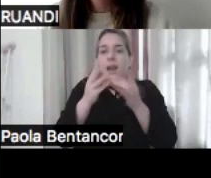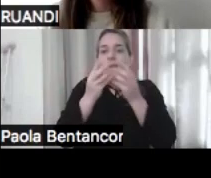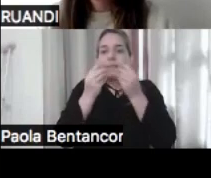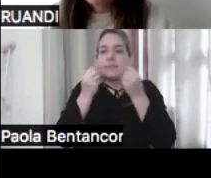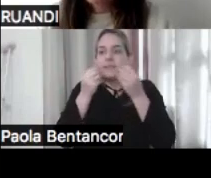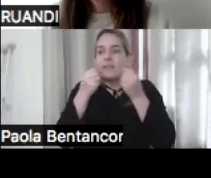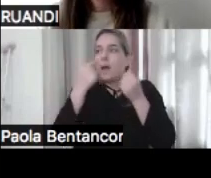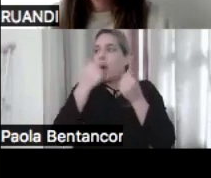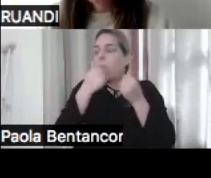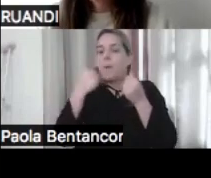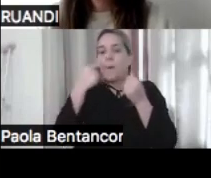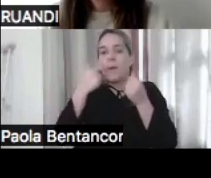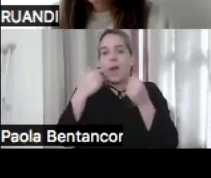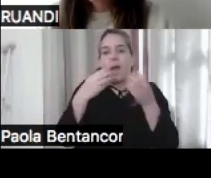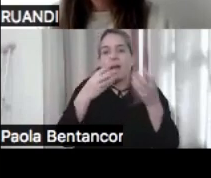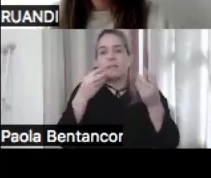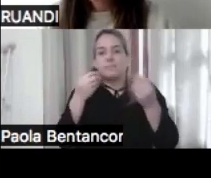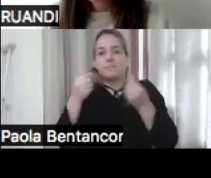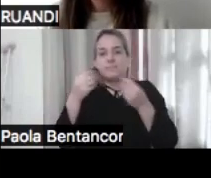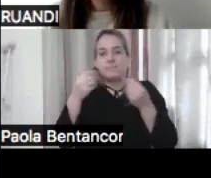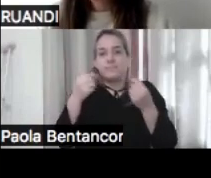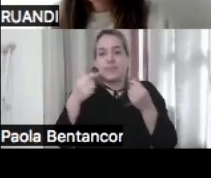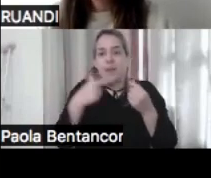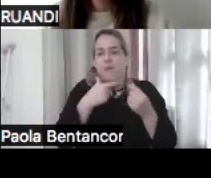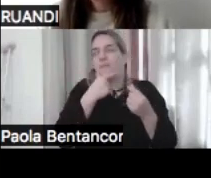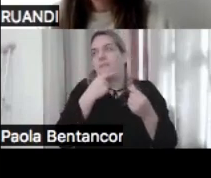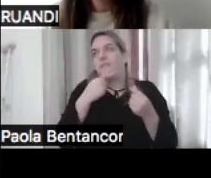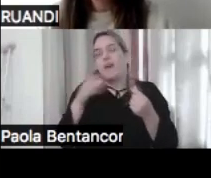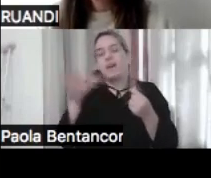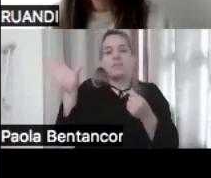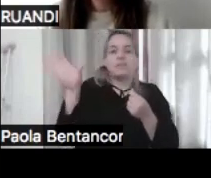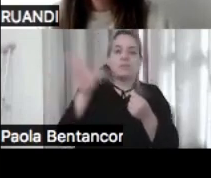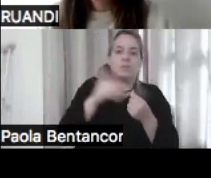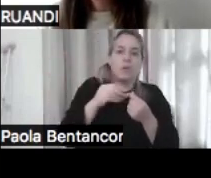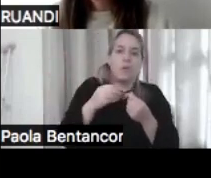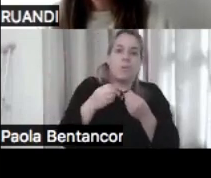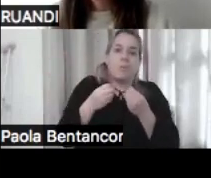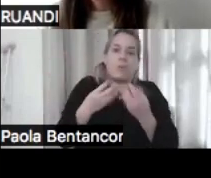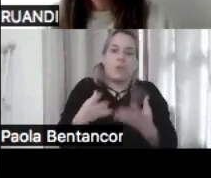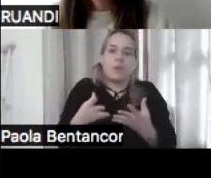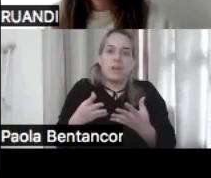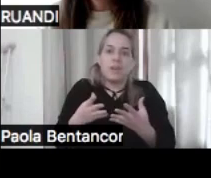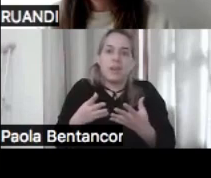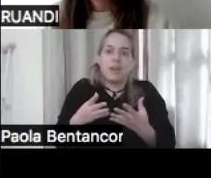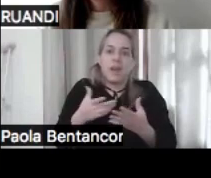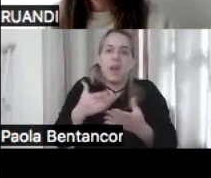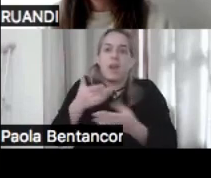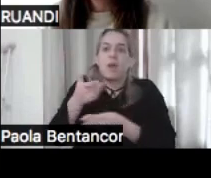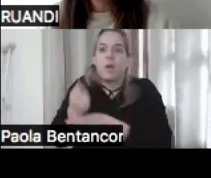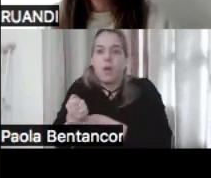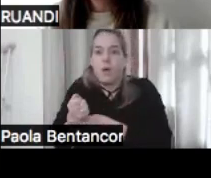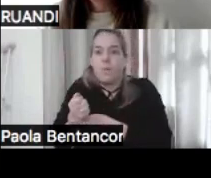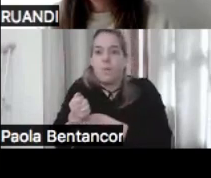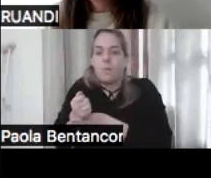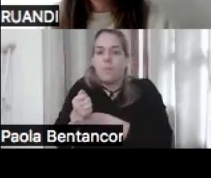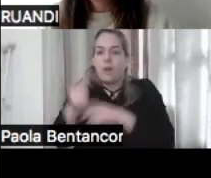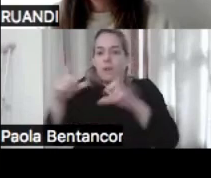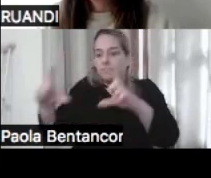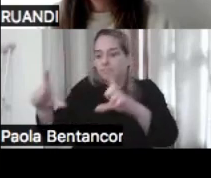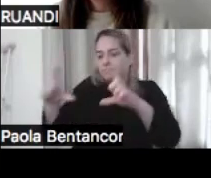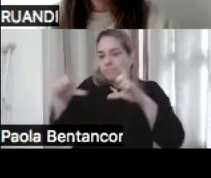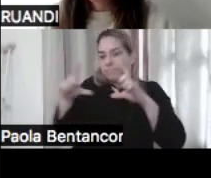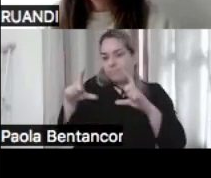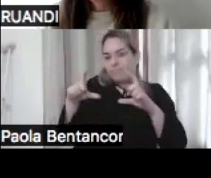nos facilitó la tarea a un montón de profesionales, porque directamente le puedes comprar un set de estimulación oral a